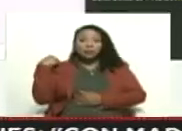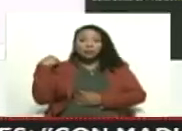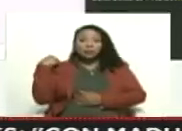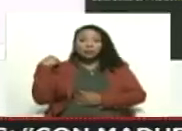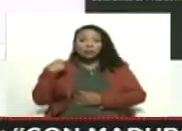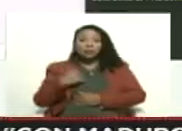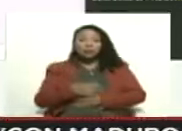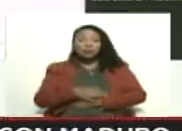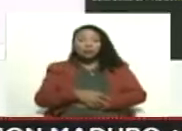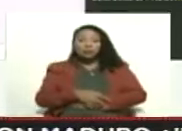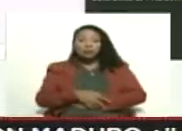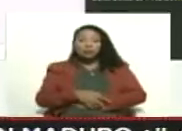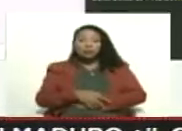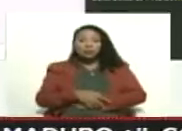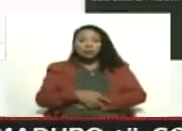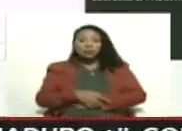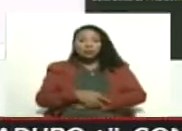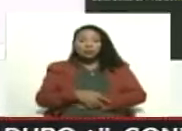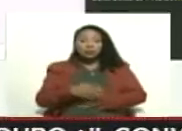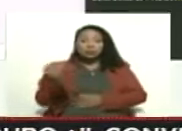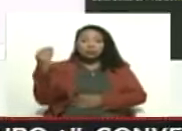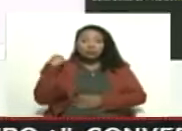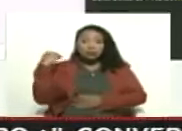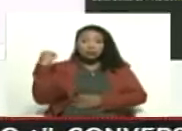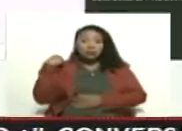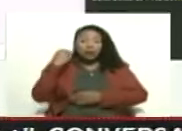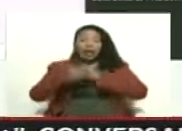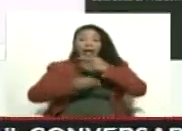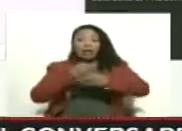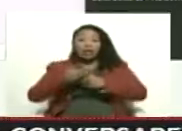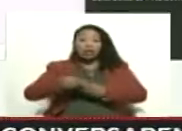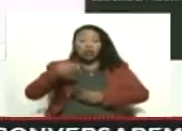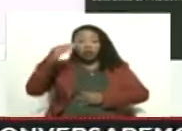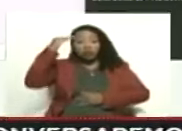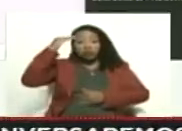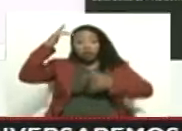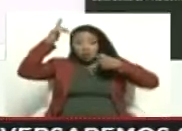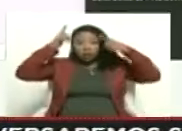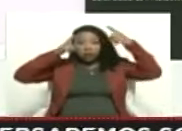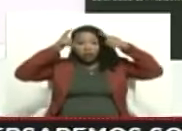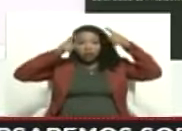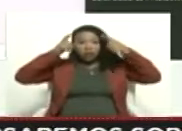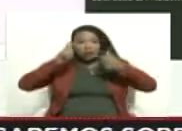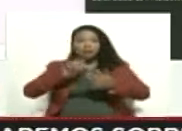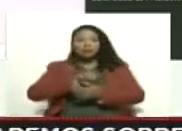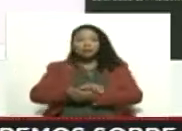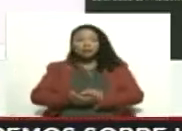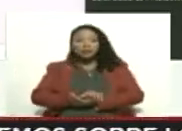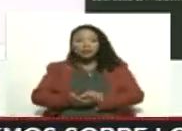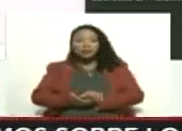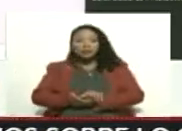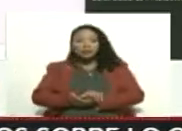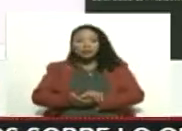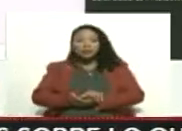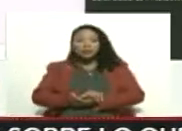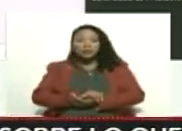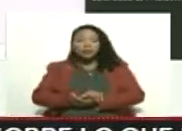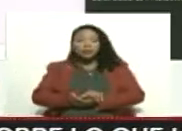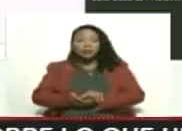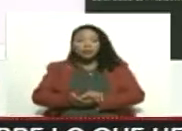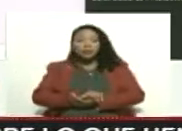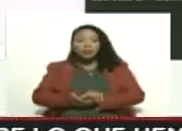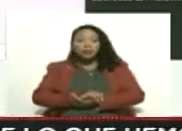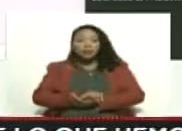llamado del llamado que hizo nuestro comandante aquel 15 de diciembre del año 2006